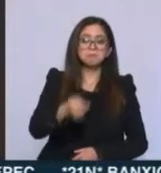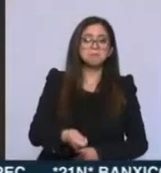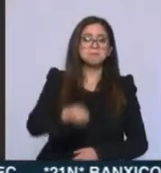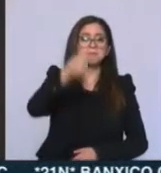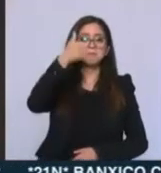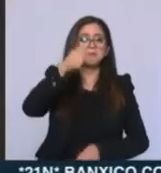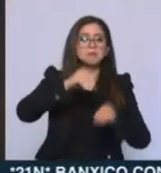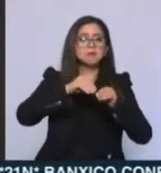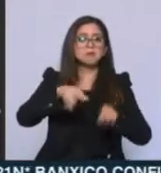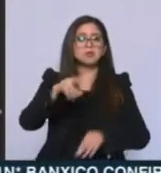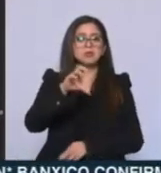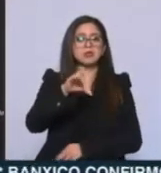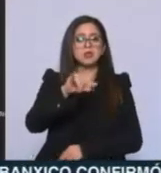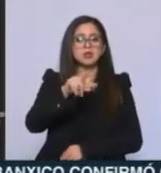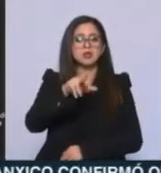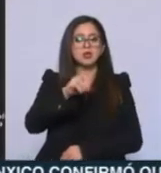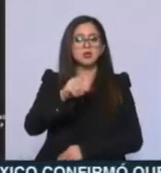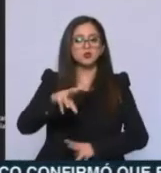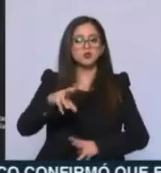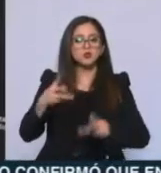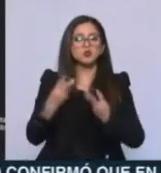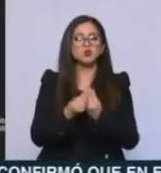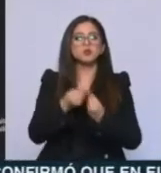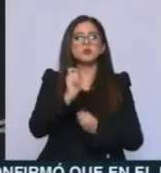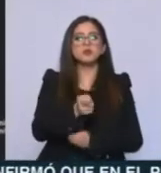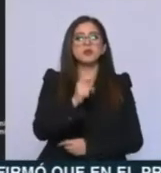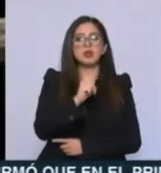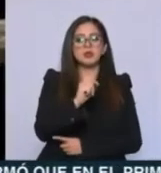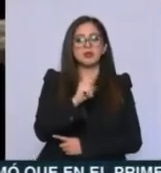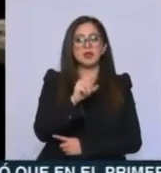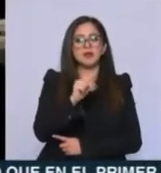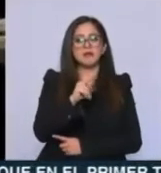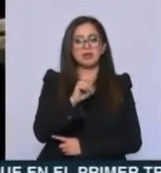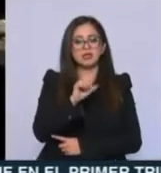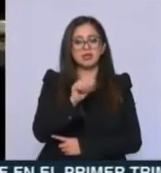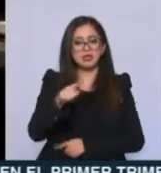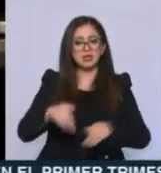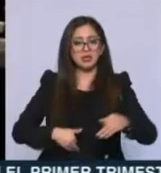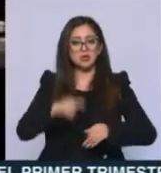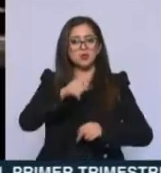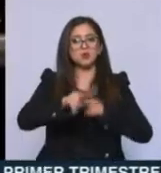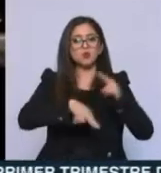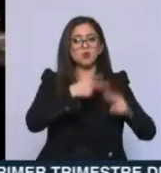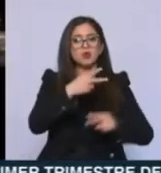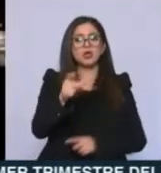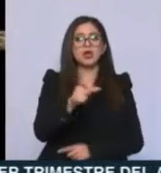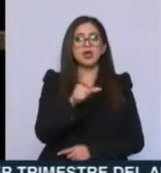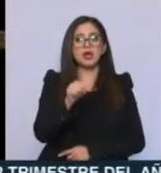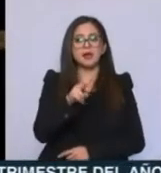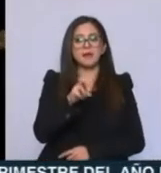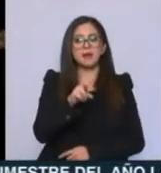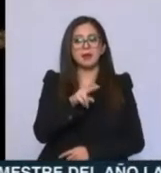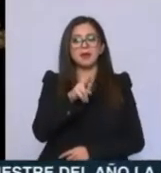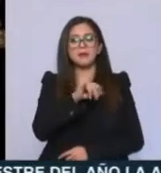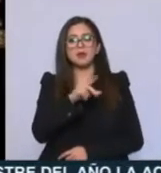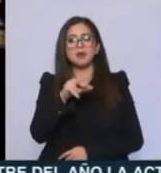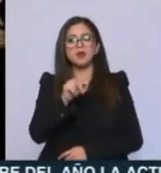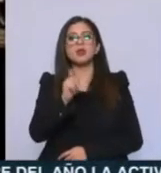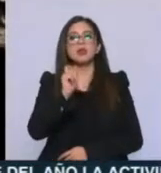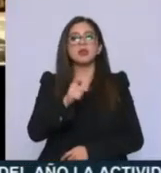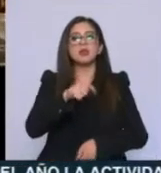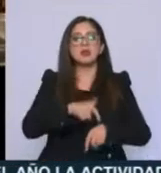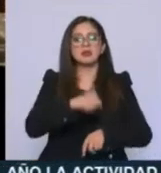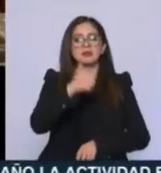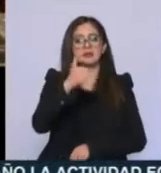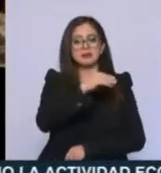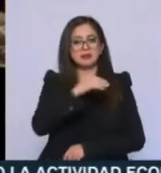primera función de Ciclos, a cargo de la compañía La Travesía Teatro. Asista al Centro Cultural Javier Villaurrutia a las 18:30